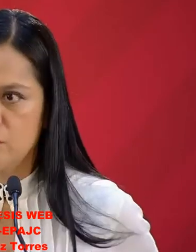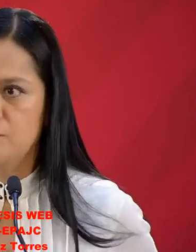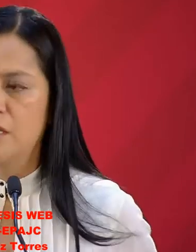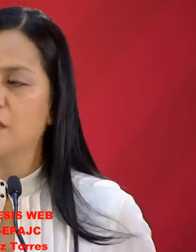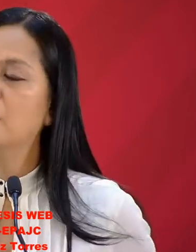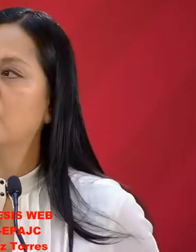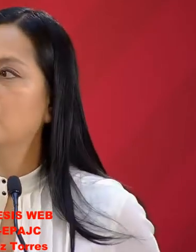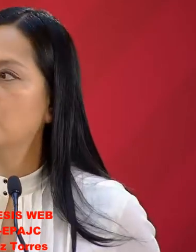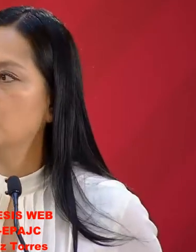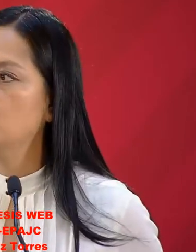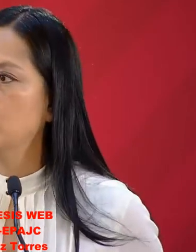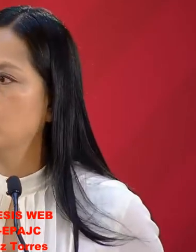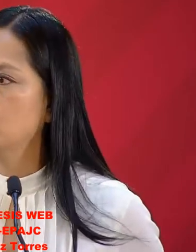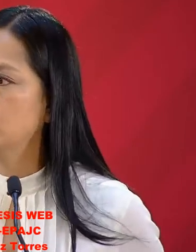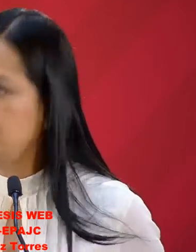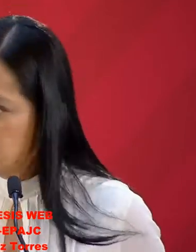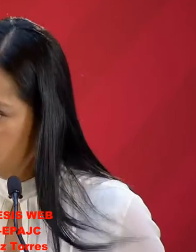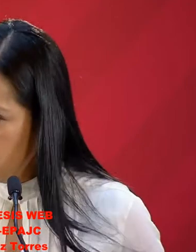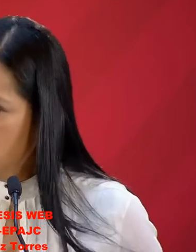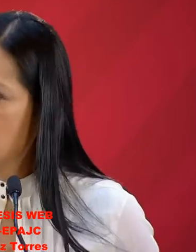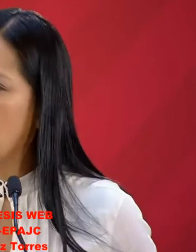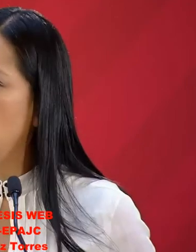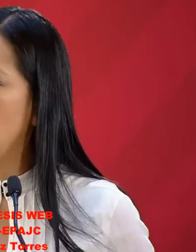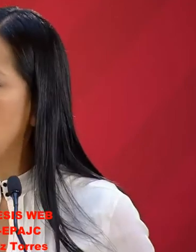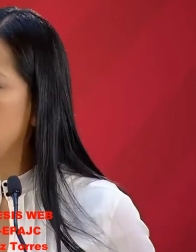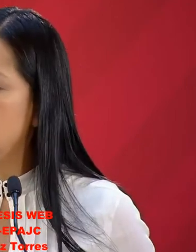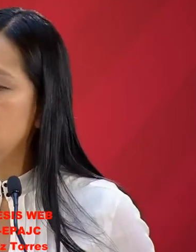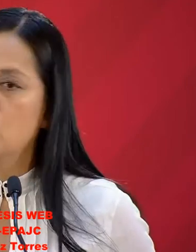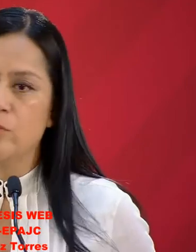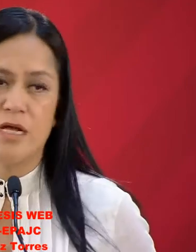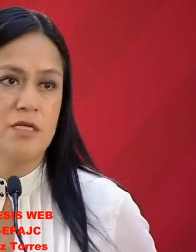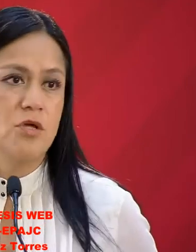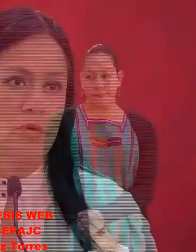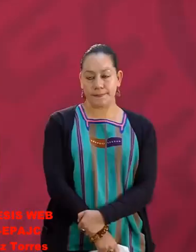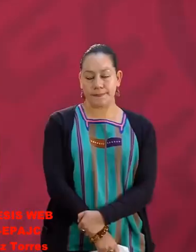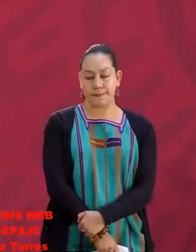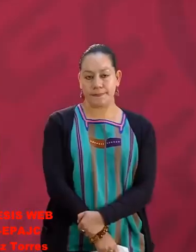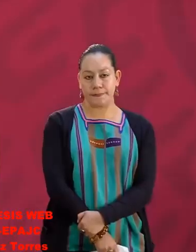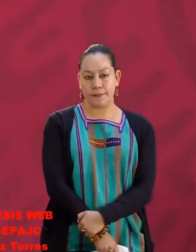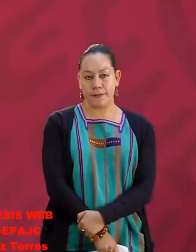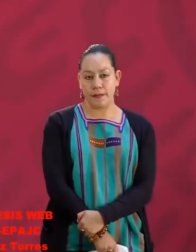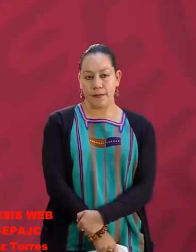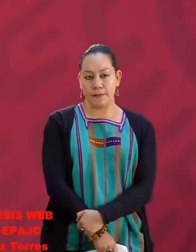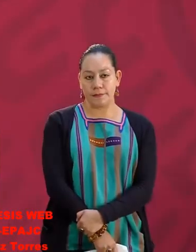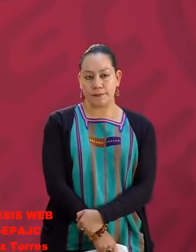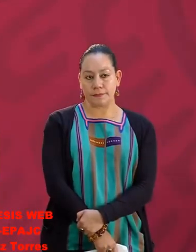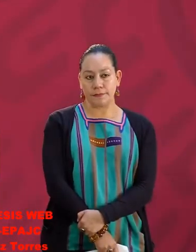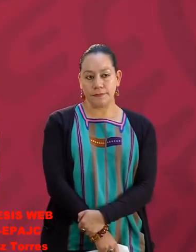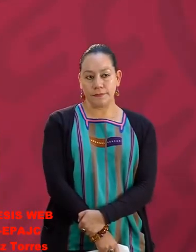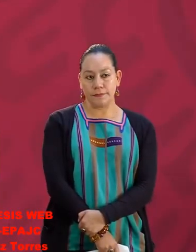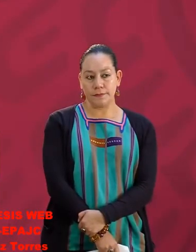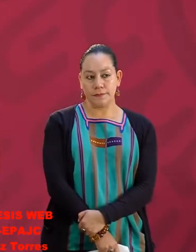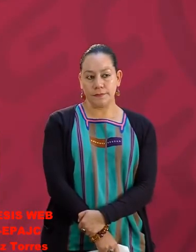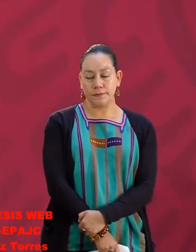que después supimos por los medios de comunicación que era un